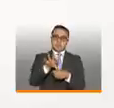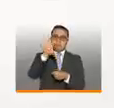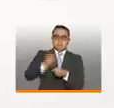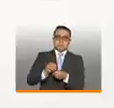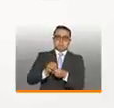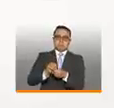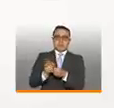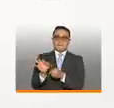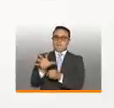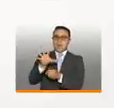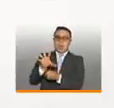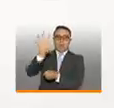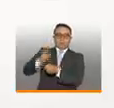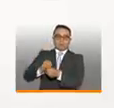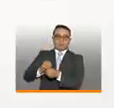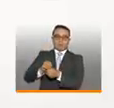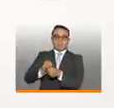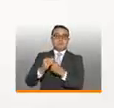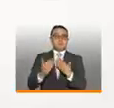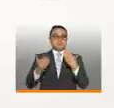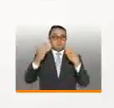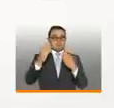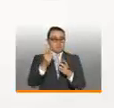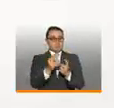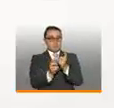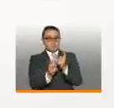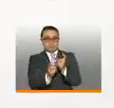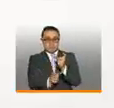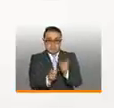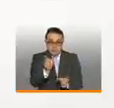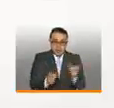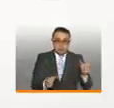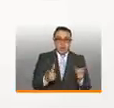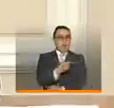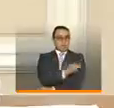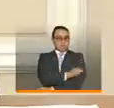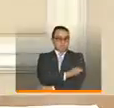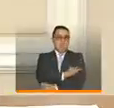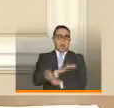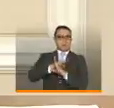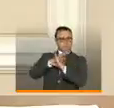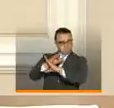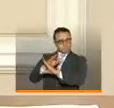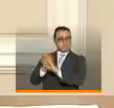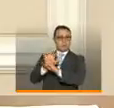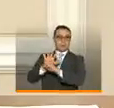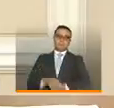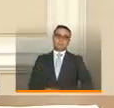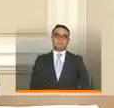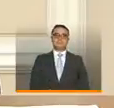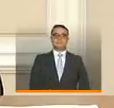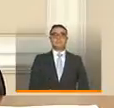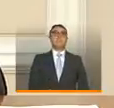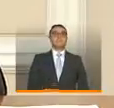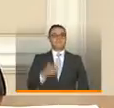interesantes de protección para cierto tipo de poblaciones. En total, como hemos